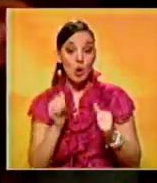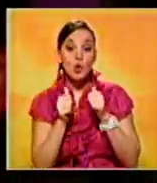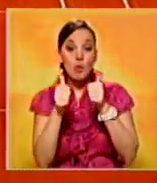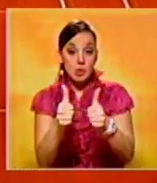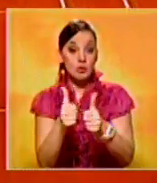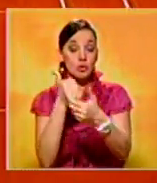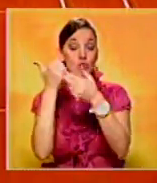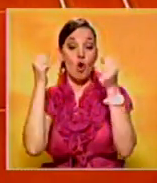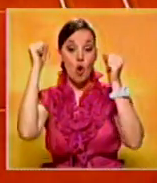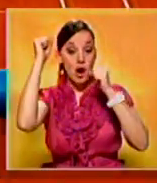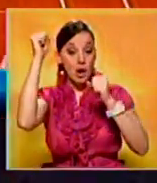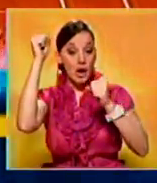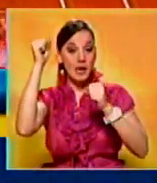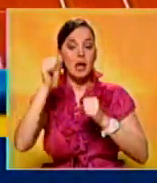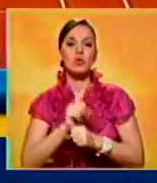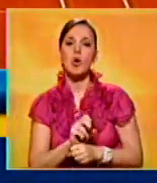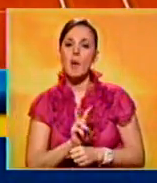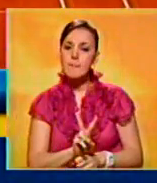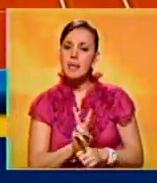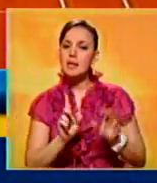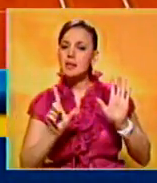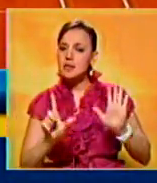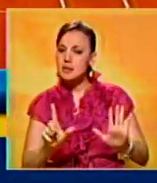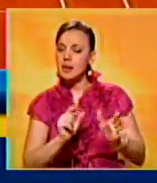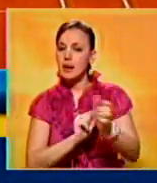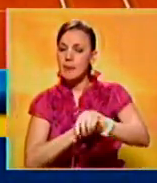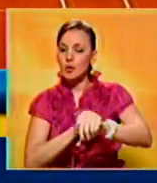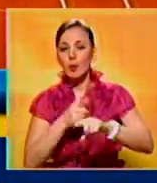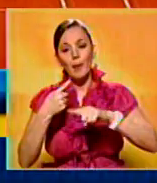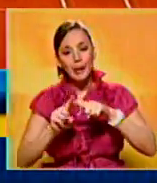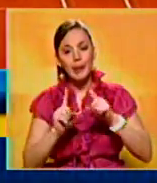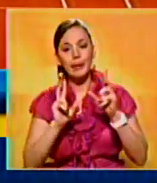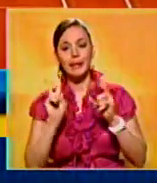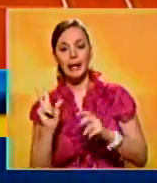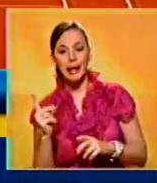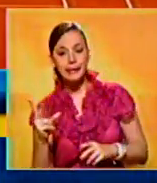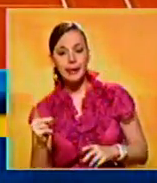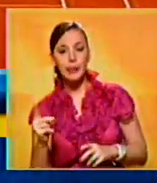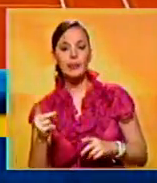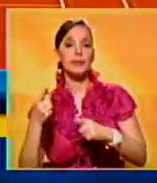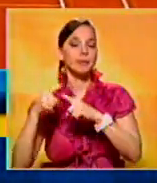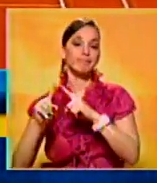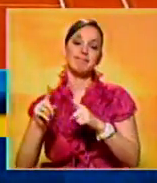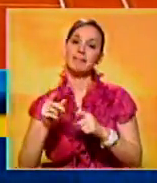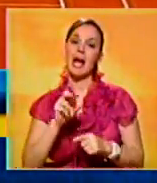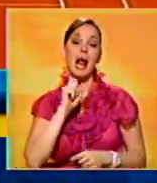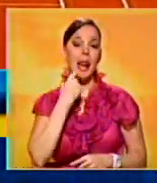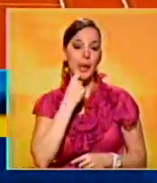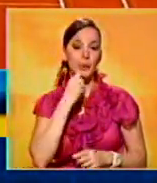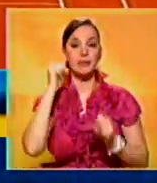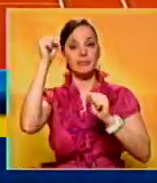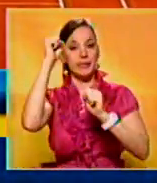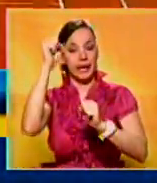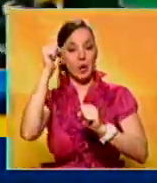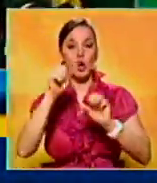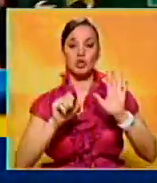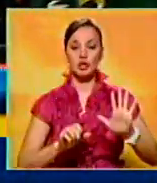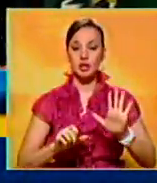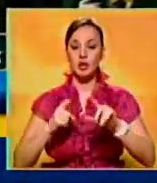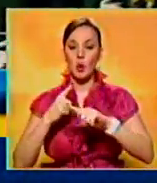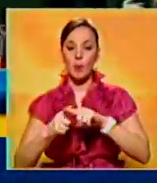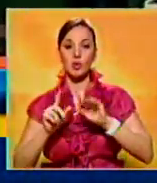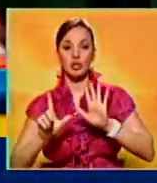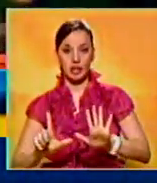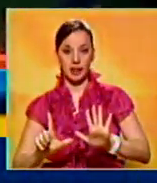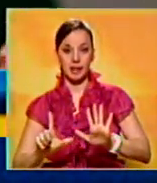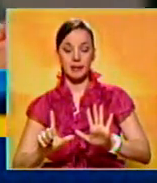set 6-1 en 27 minutos y tras batallar el segundo, no pudo llevárselo y cayó ante la rusa 5-7. Ya en el tercer y último set,